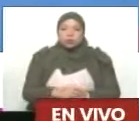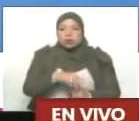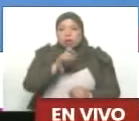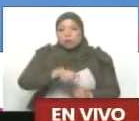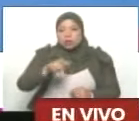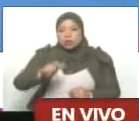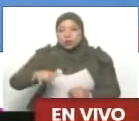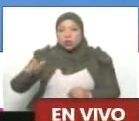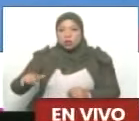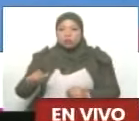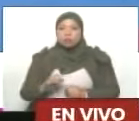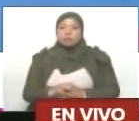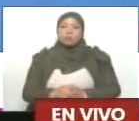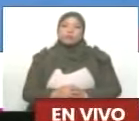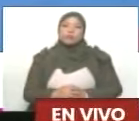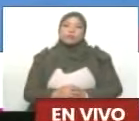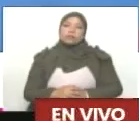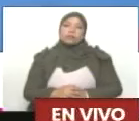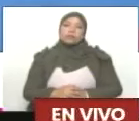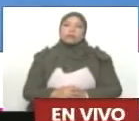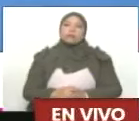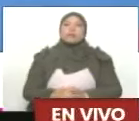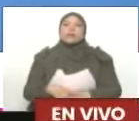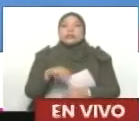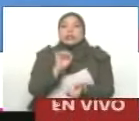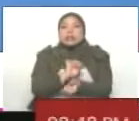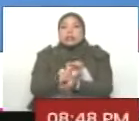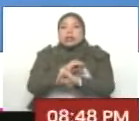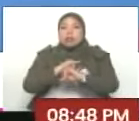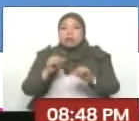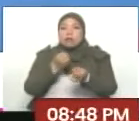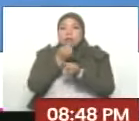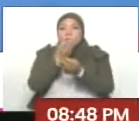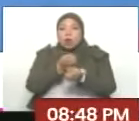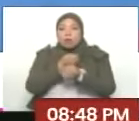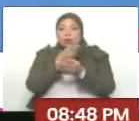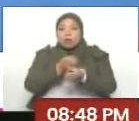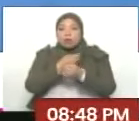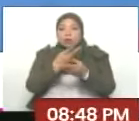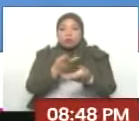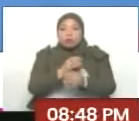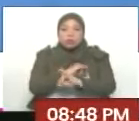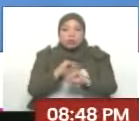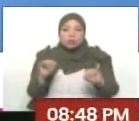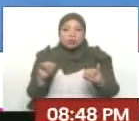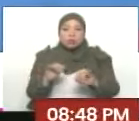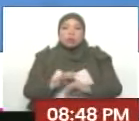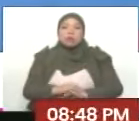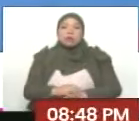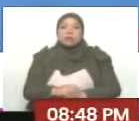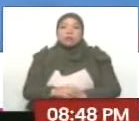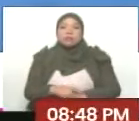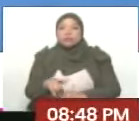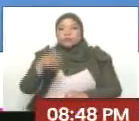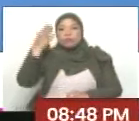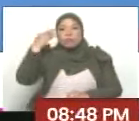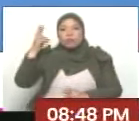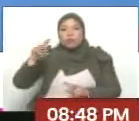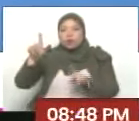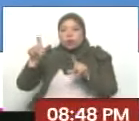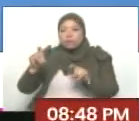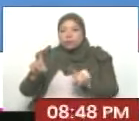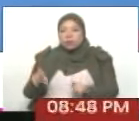autores están convictos y confesos. Convictos y confesos. Se conocerán nuevas